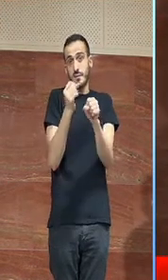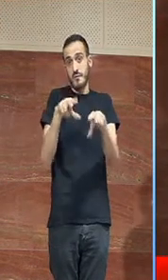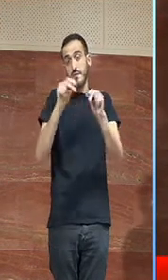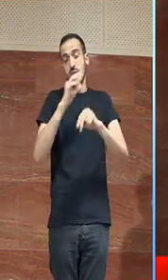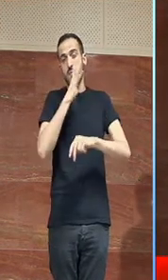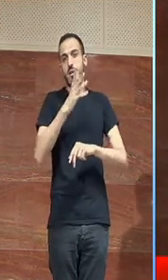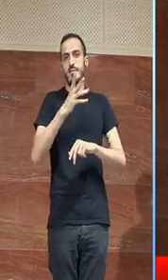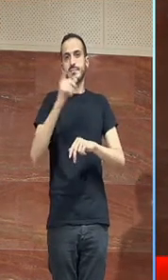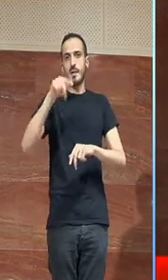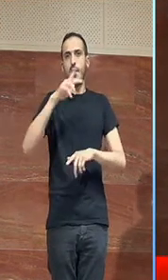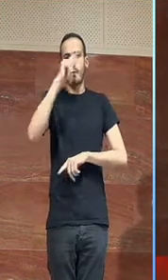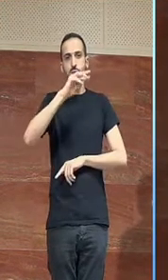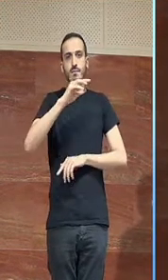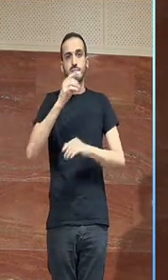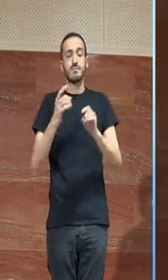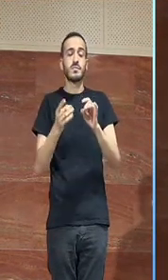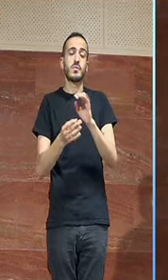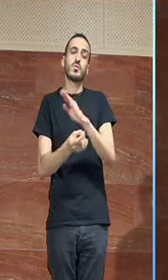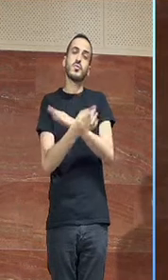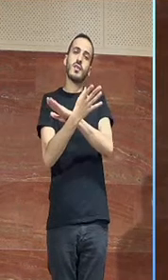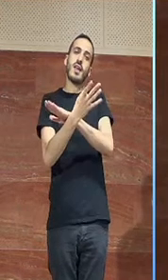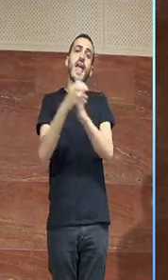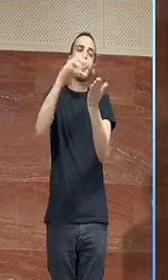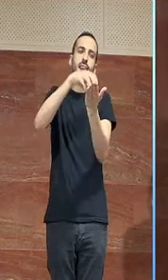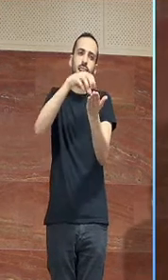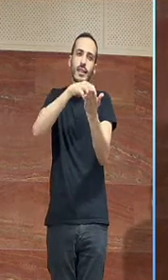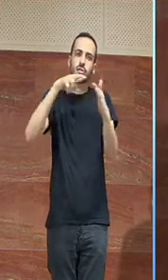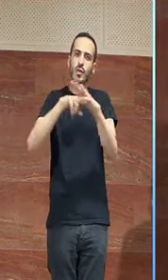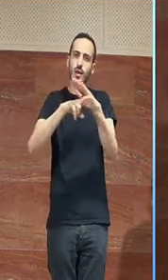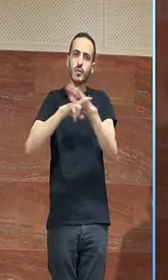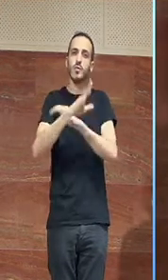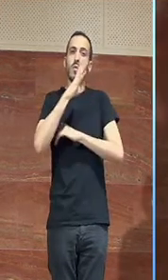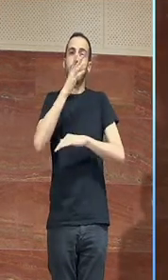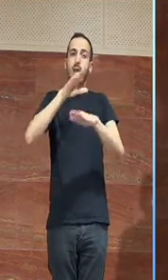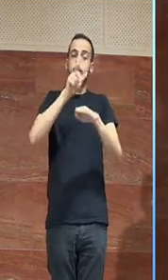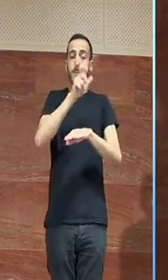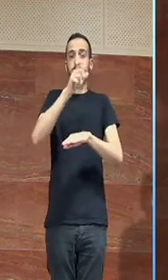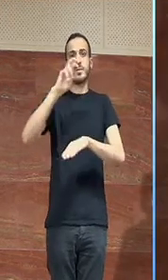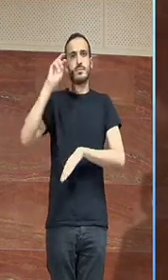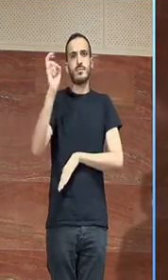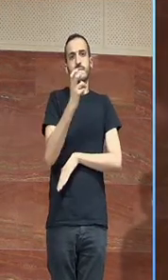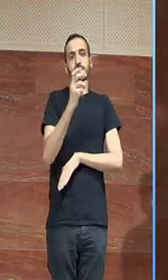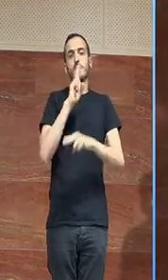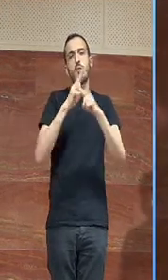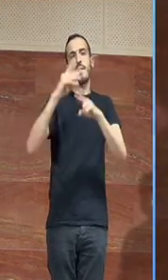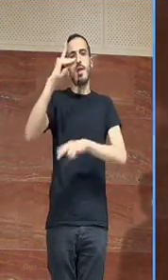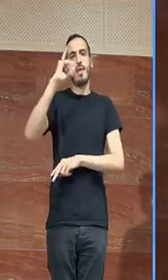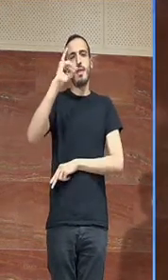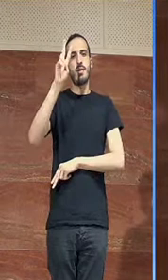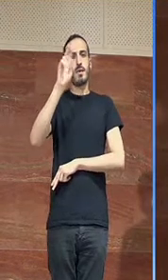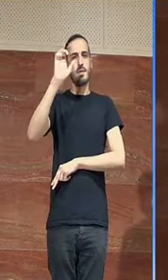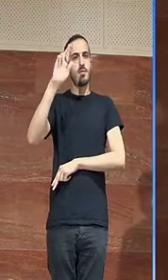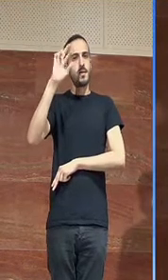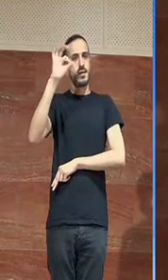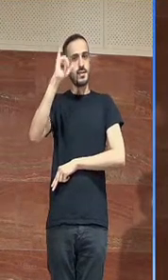socio fundador del Centro Europeo de Recursos Avanzados para la Diversidad, Ediversia. Trabaja